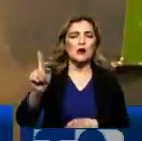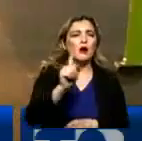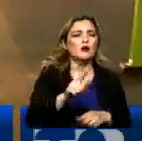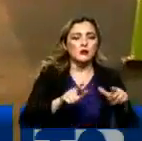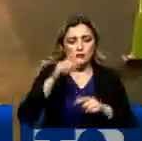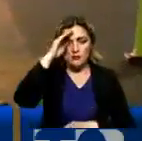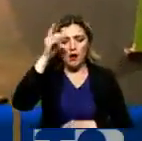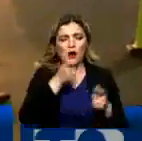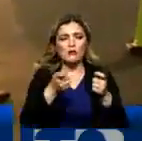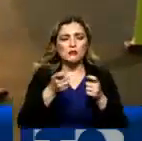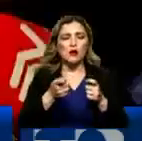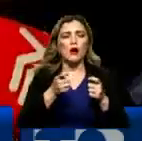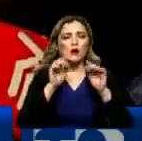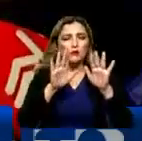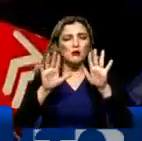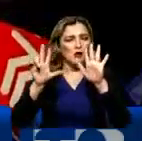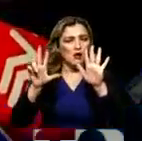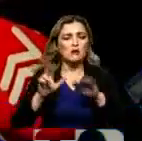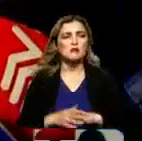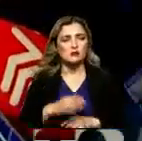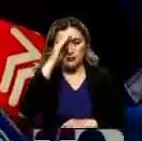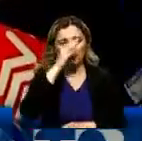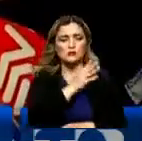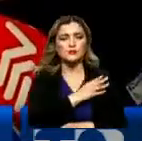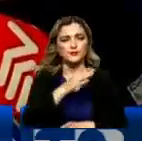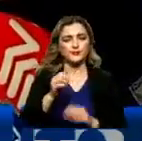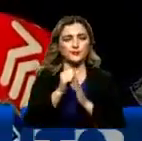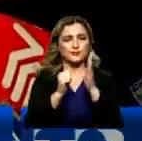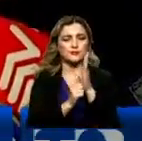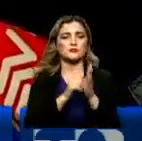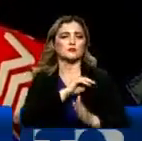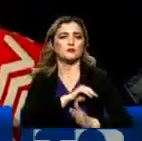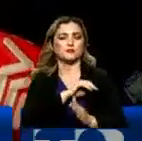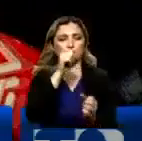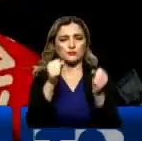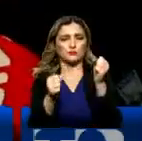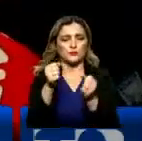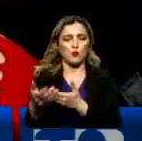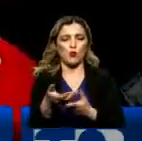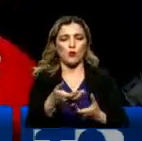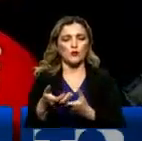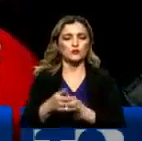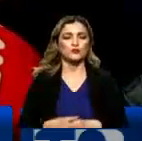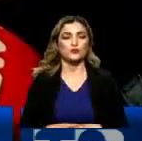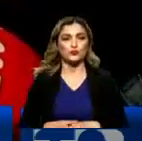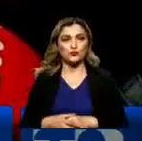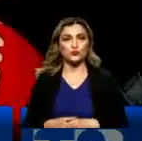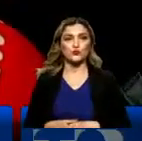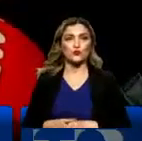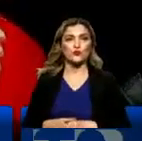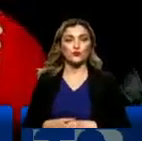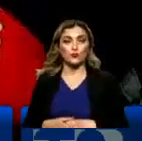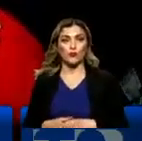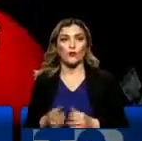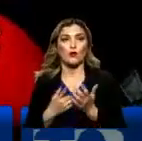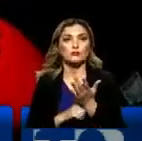simultáneamente estos operativos a diario se harán. Estamos con Fuerzas Armadas, estamos con Agencia Metropolitana de Tránsito, estamos con bomberos y se está estableciendo, como le digo, en base a un